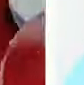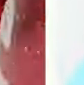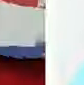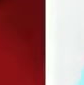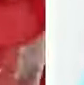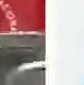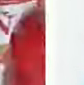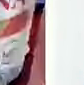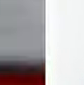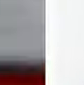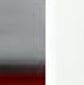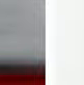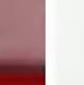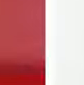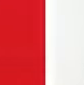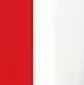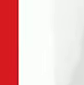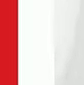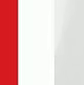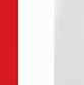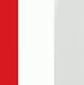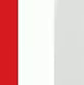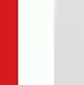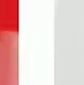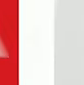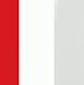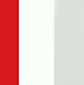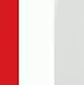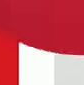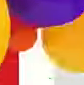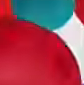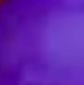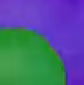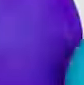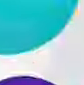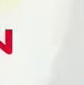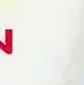Paseña, un amor que se renueva.